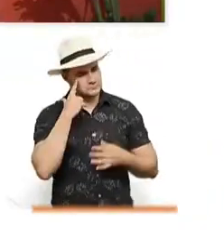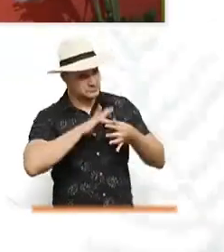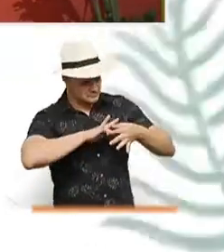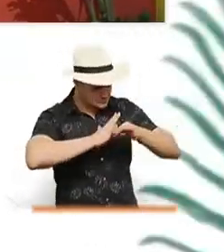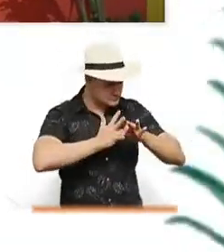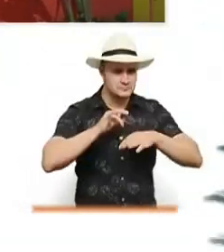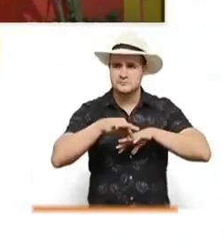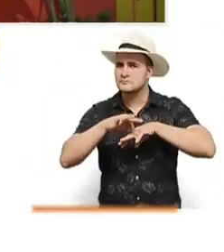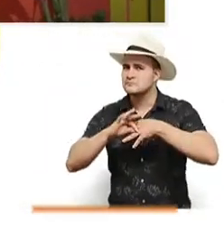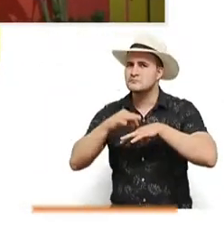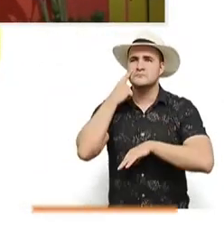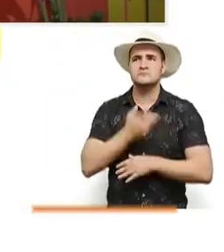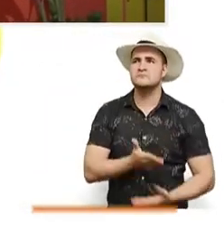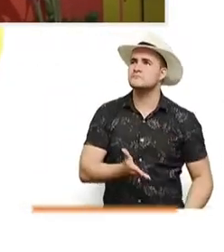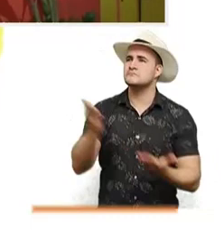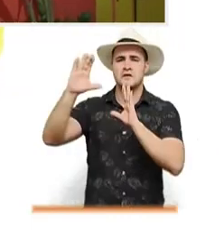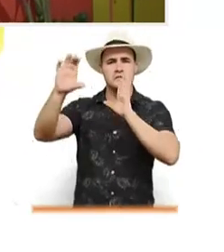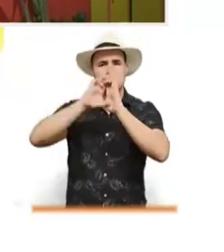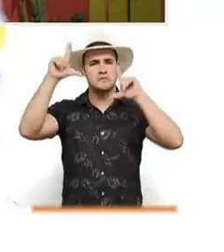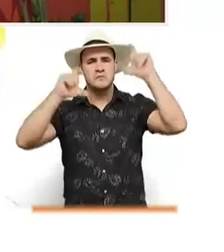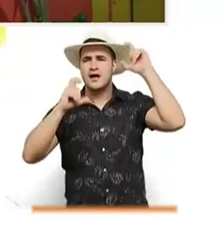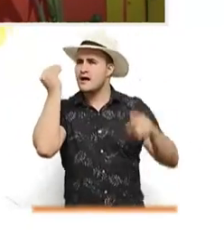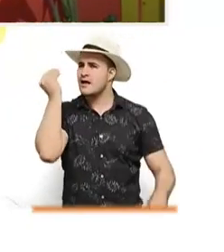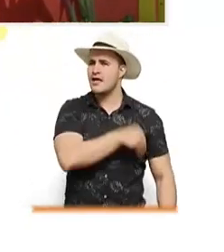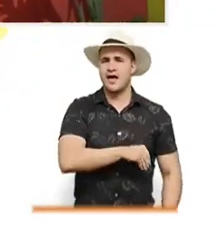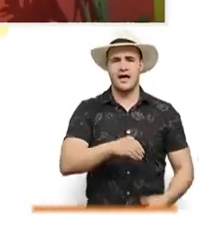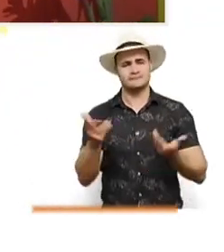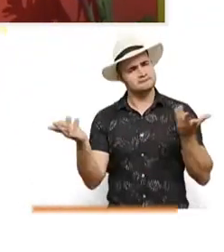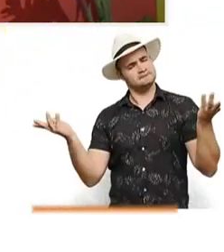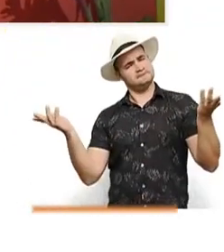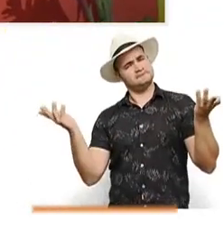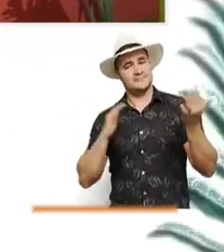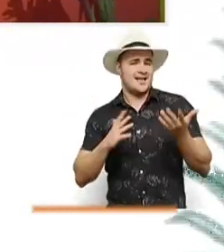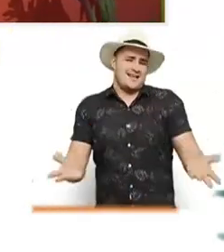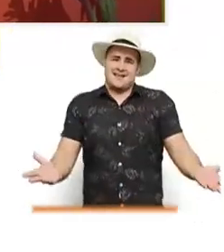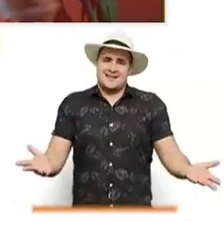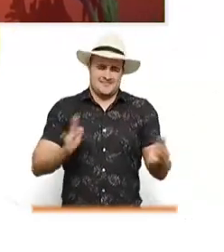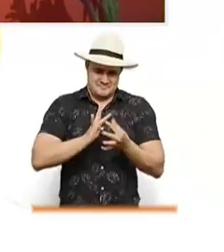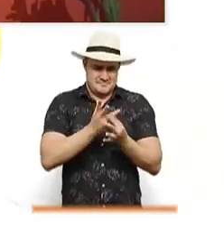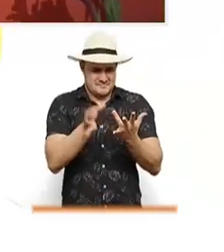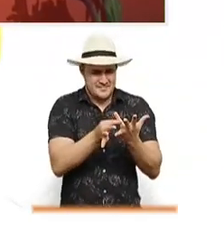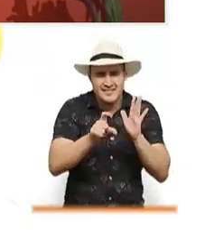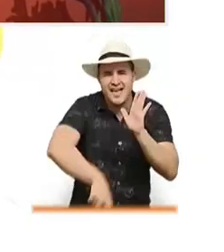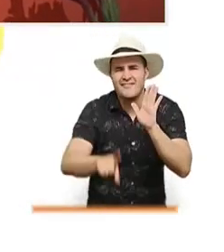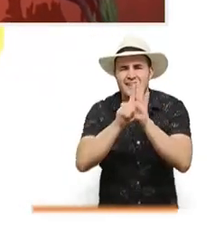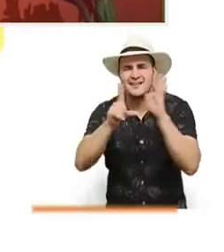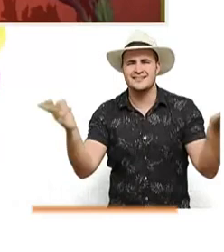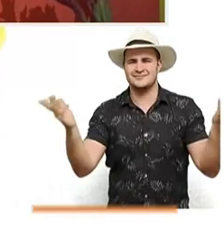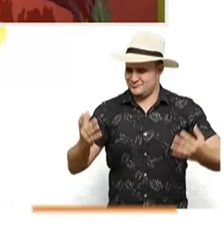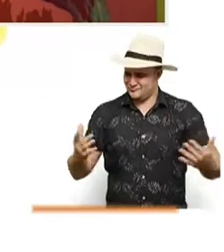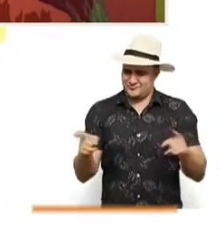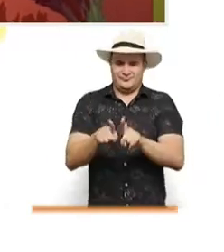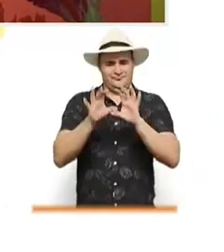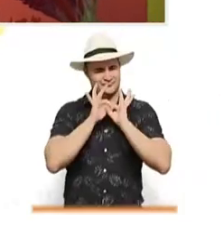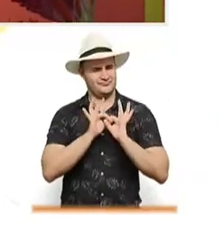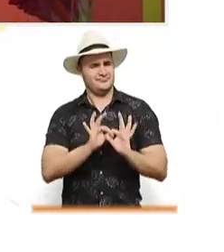argolla en esa presentación, pues no hace falta un anillo para formalizar